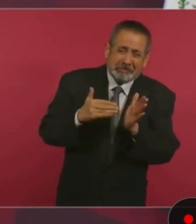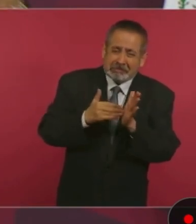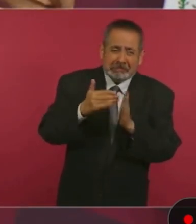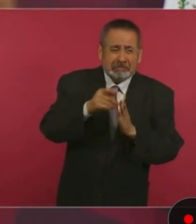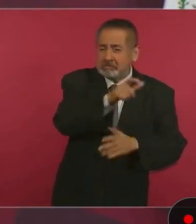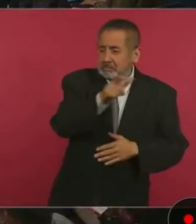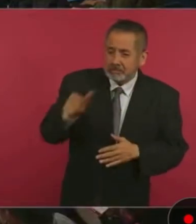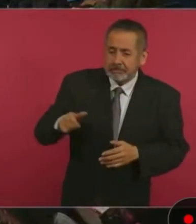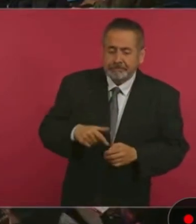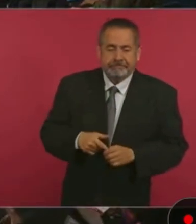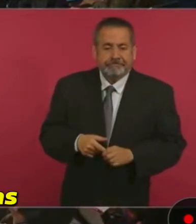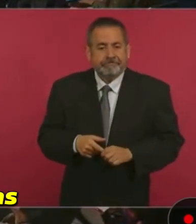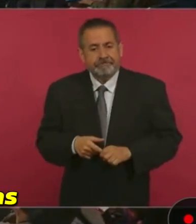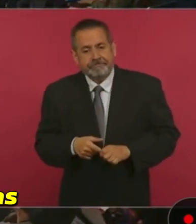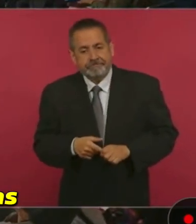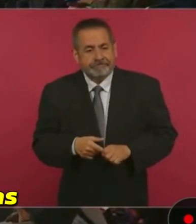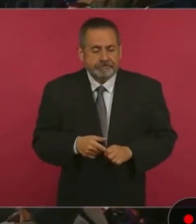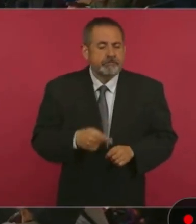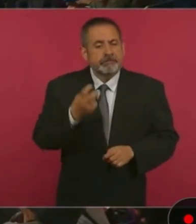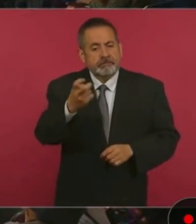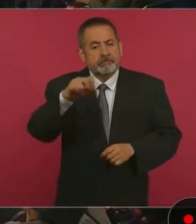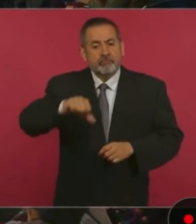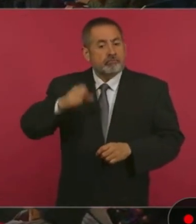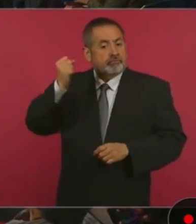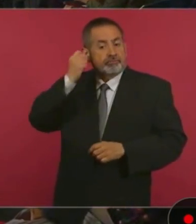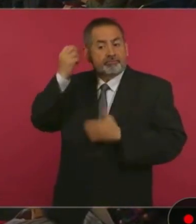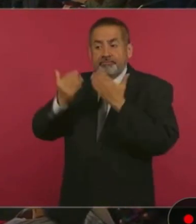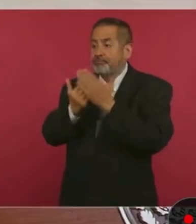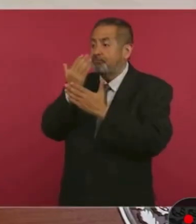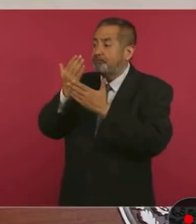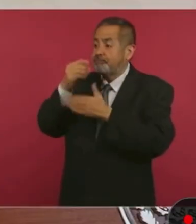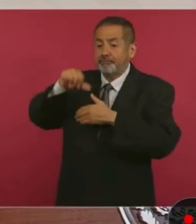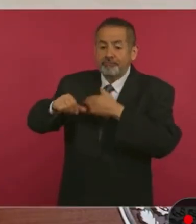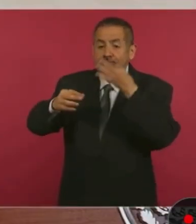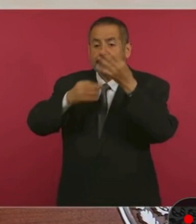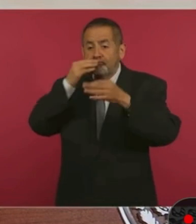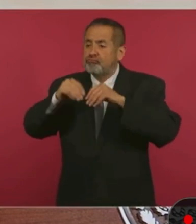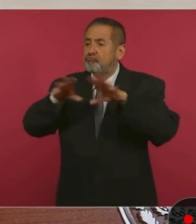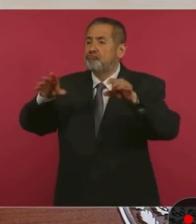además, por eso son buenas las mañaneras,